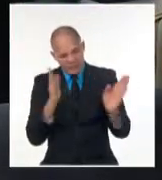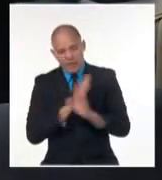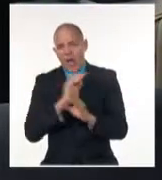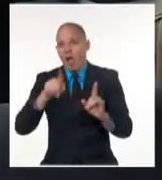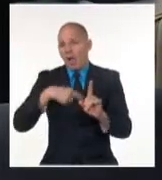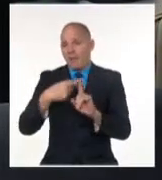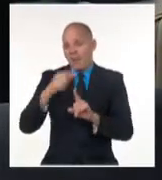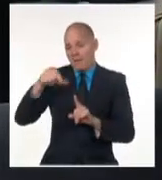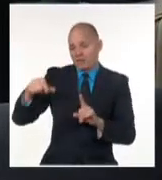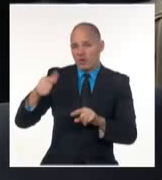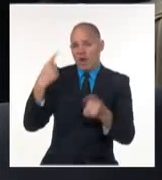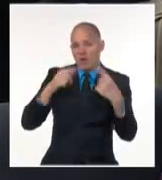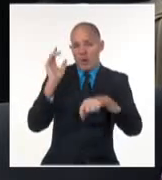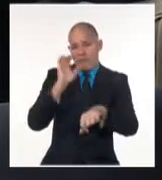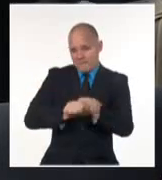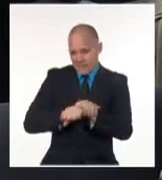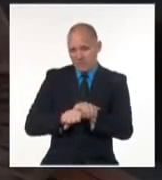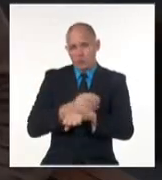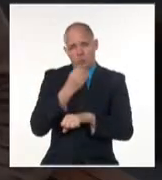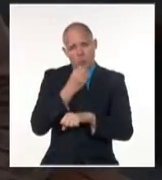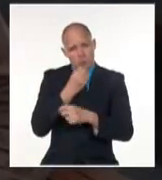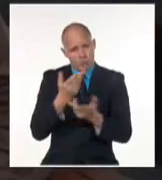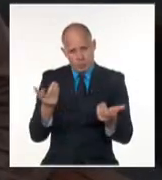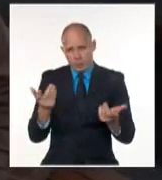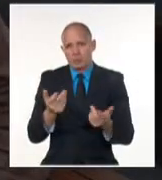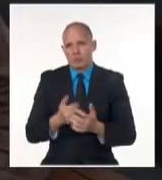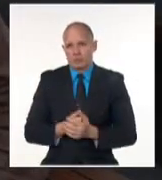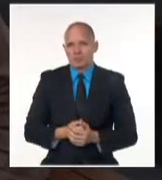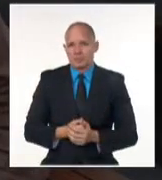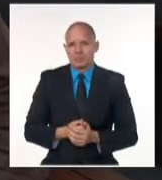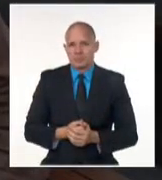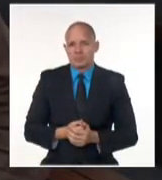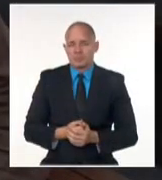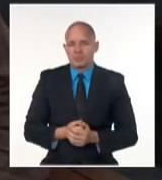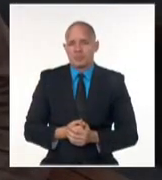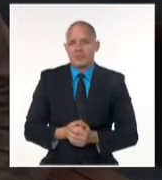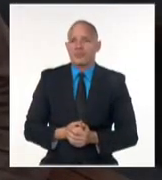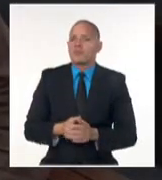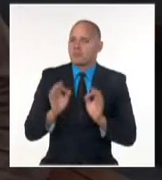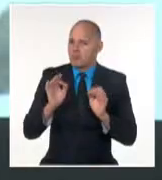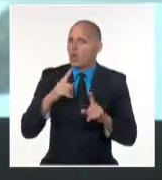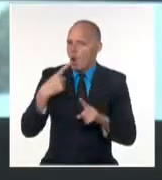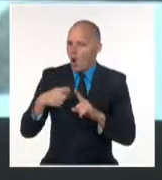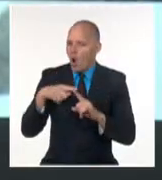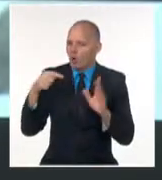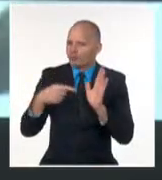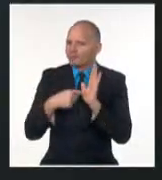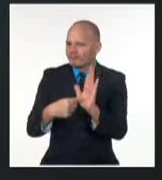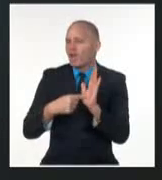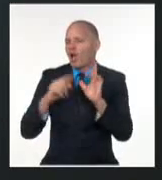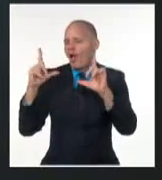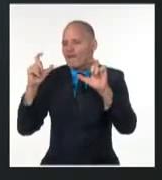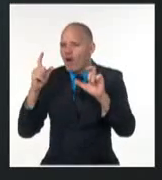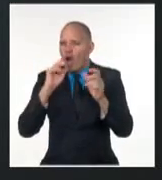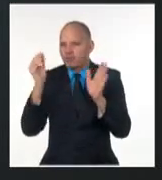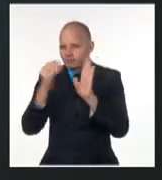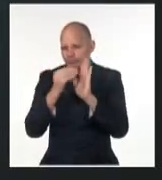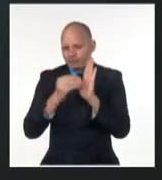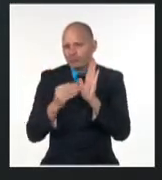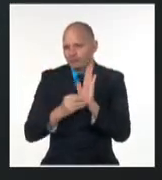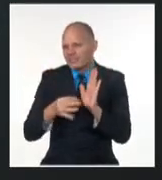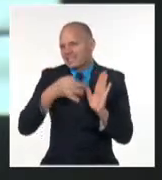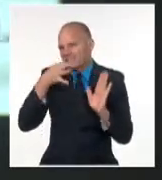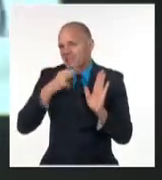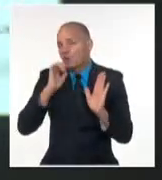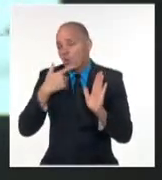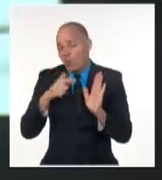políticos injustamente encarcelados en Puerto Rico. También resalta la importancia del fotoperiodismo, trascendente si queremos dejar para